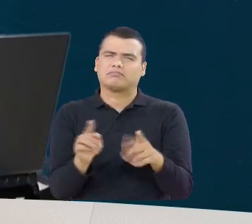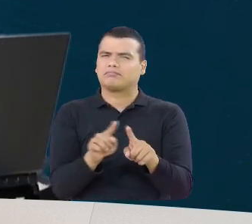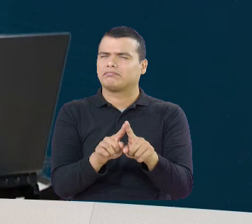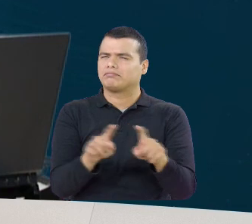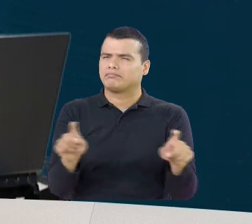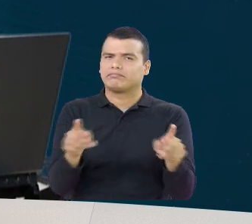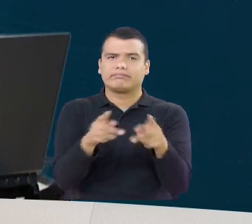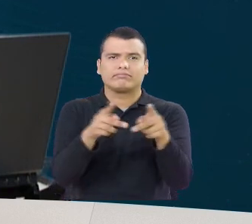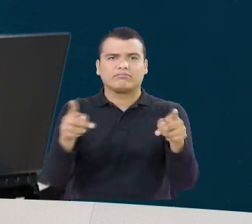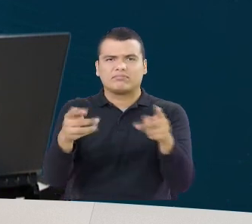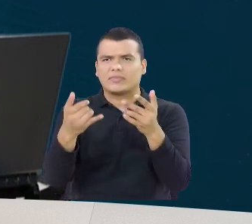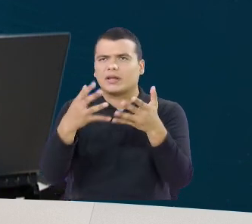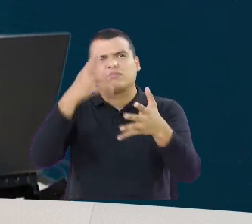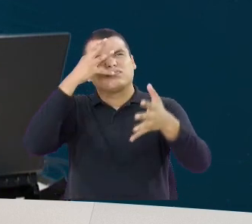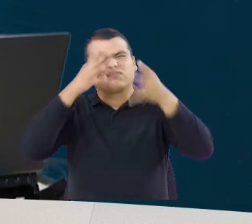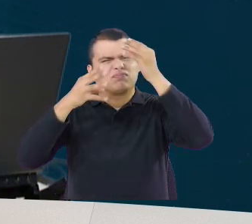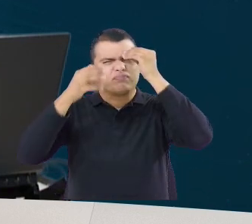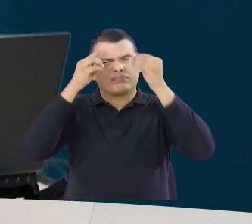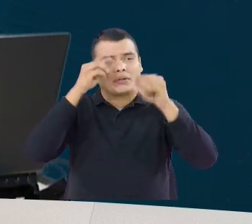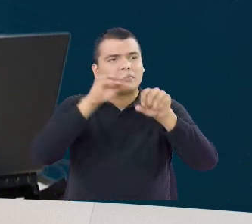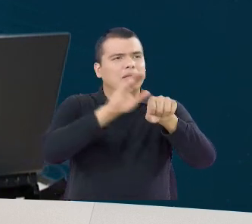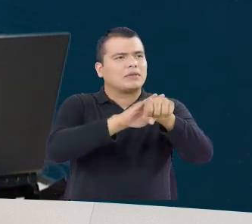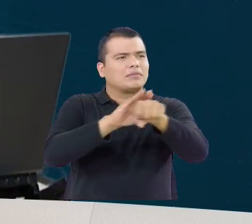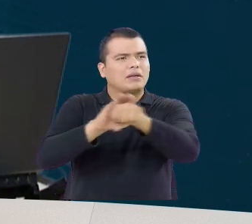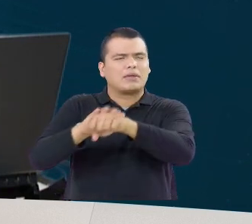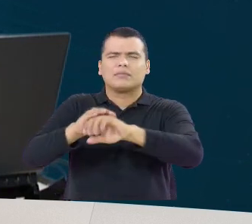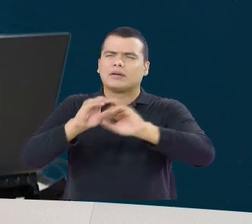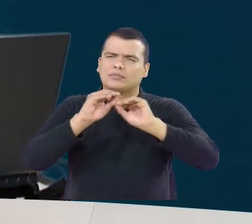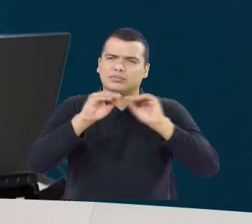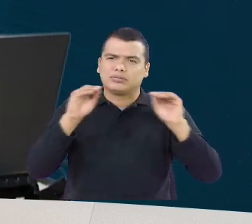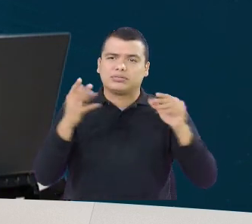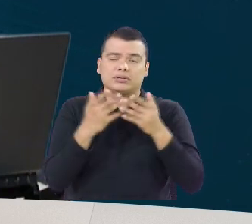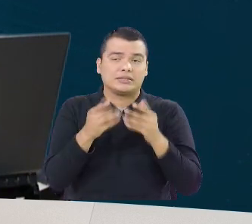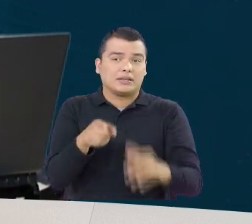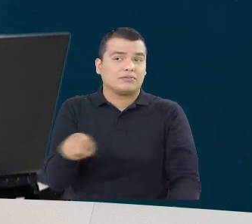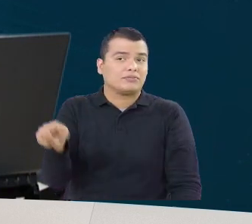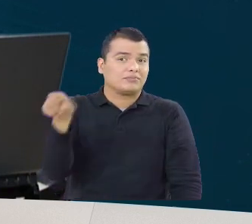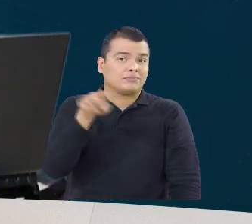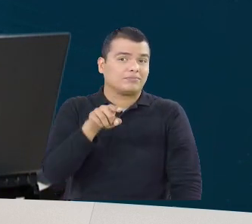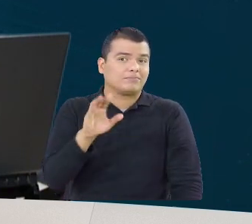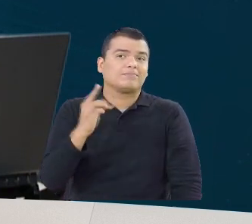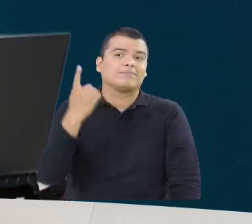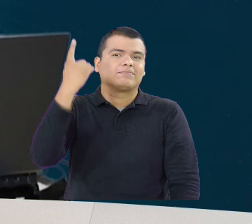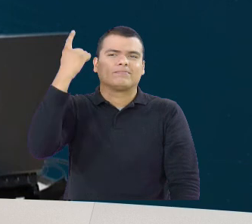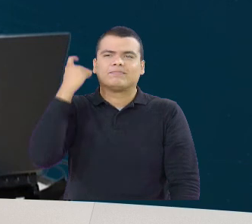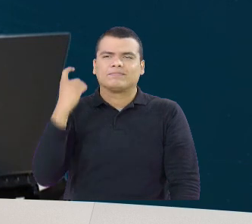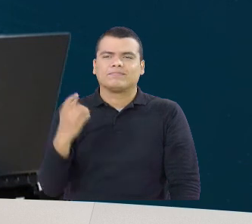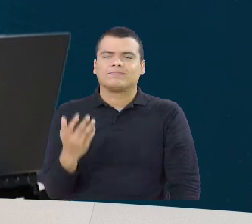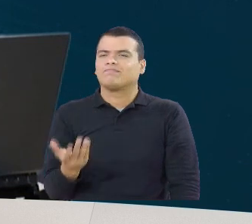a abrir la mente de las personas. Solo necesitan que las personas